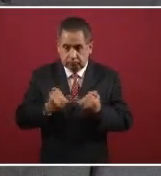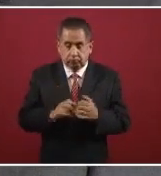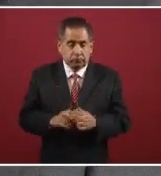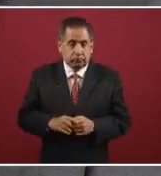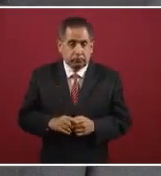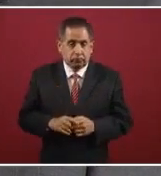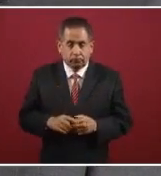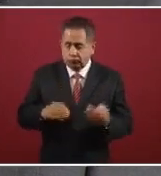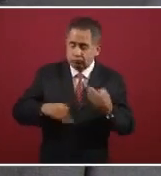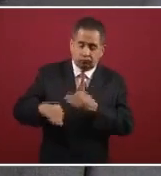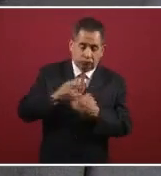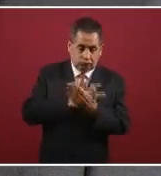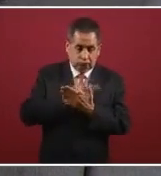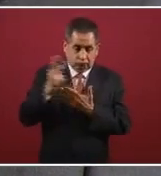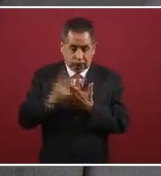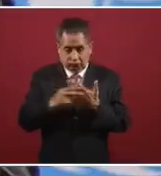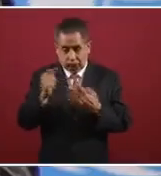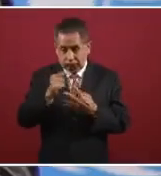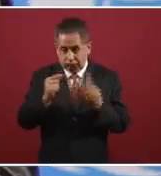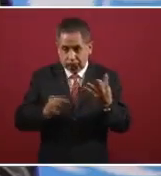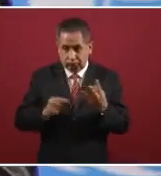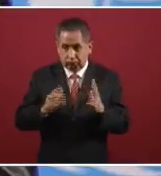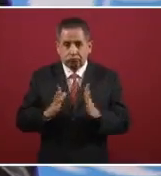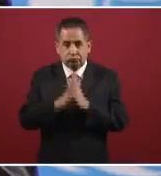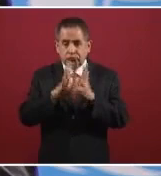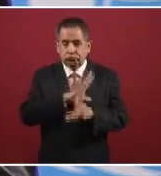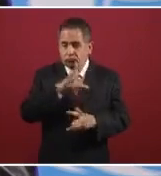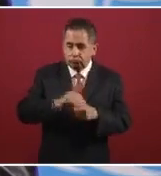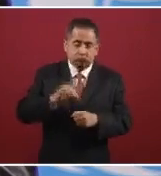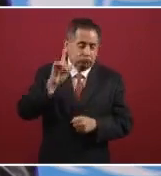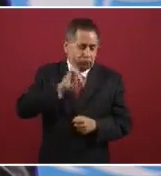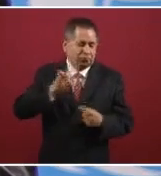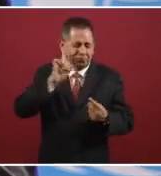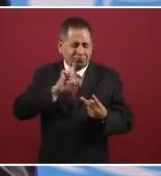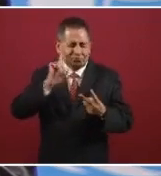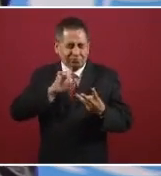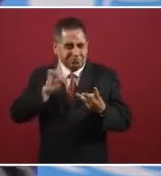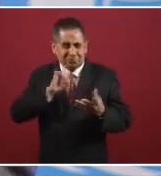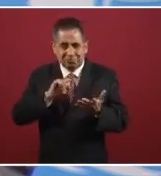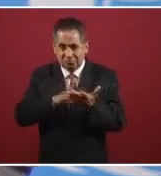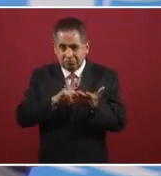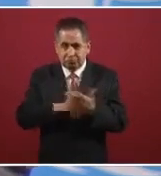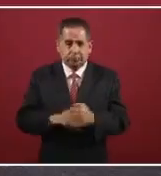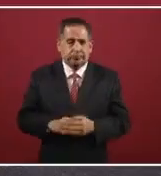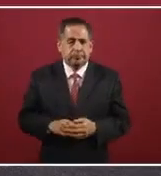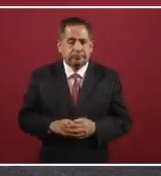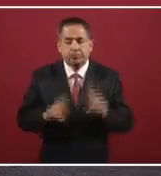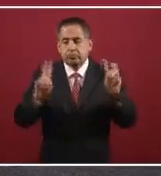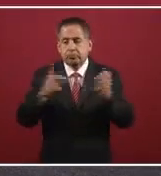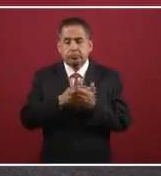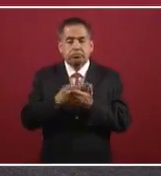En todos los programas participan mujeres. En Sembrando Vida,